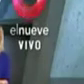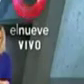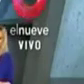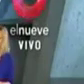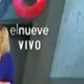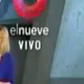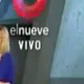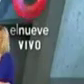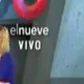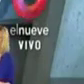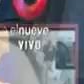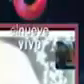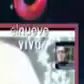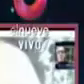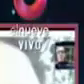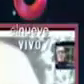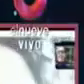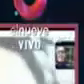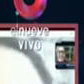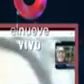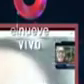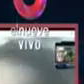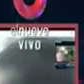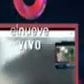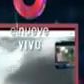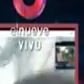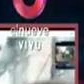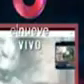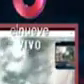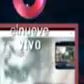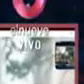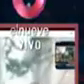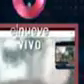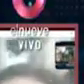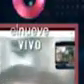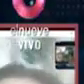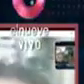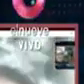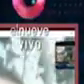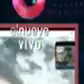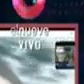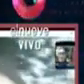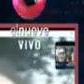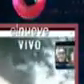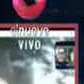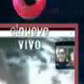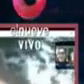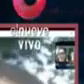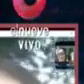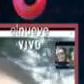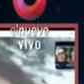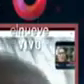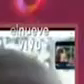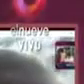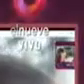vos obviamente te tenemos que ver la cara, estás transmitiendo en vivo, estás sin tapaboca. No hay nadie cerca. Y cerca del hospital, pero... Sí,